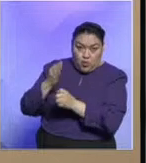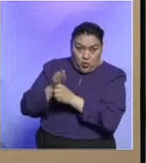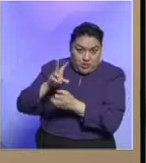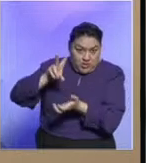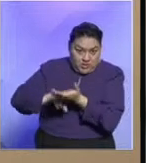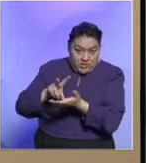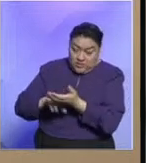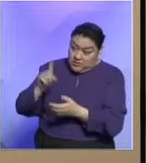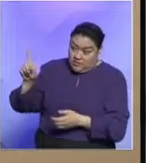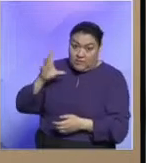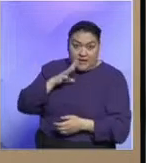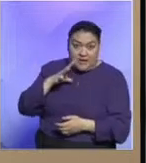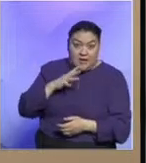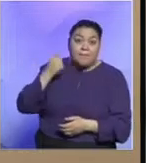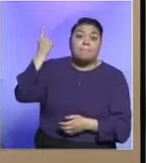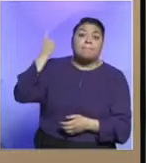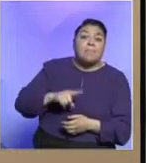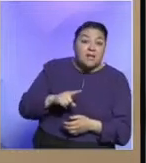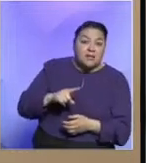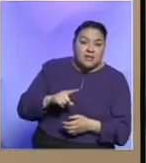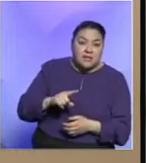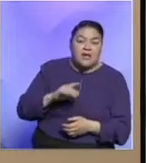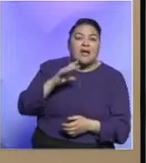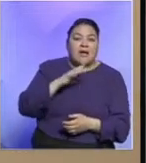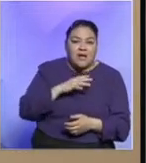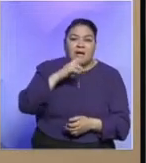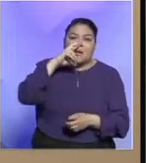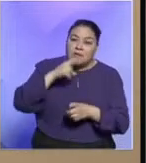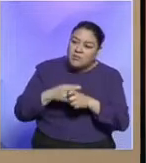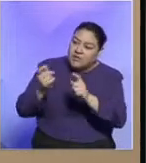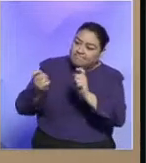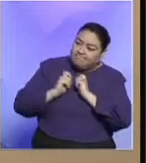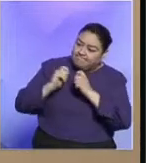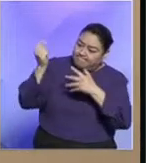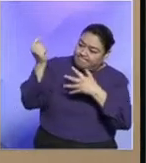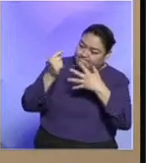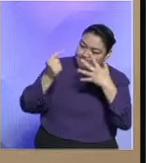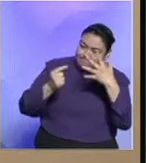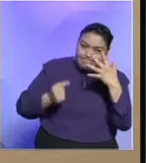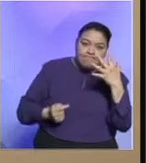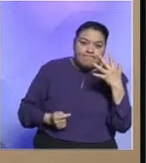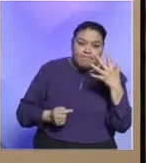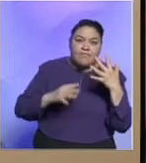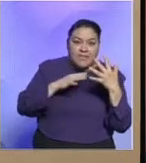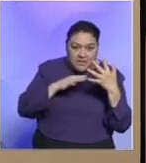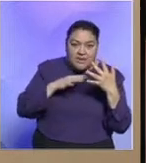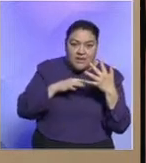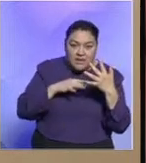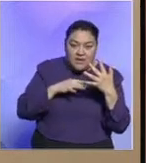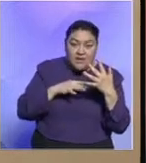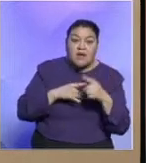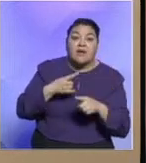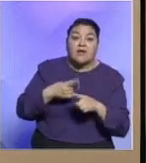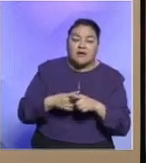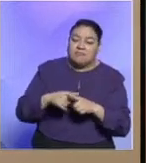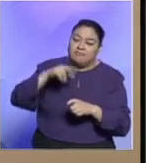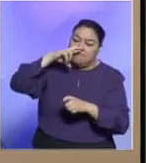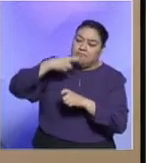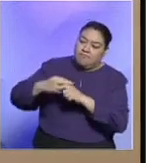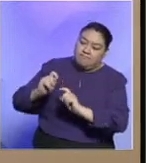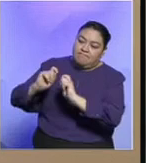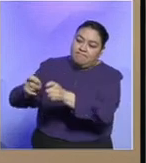vigente, existe una serie de obligaciones expresas encomendadas al Senado de